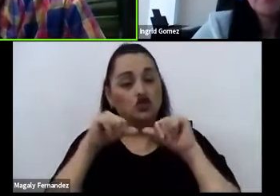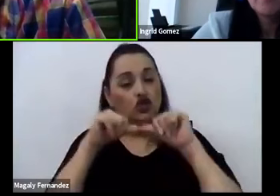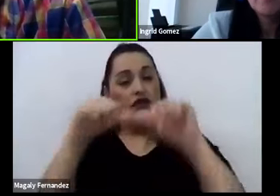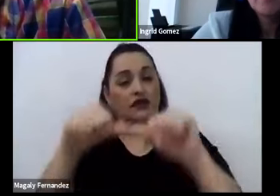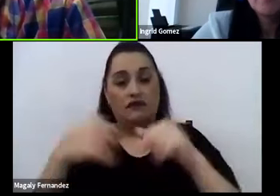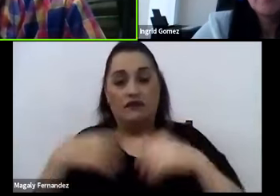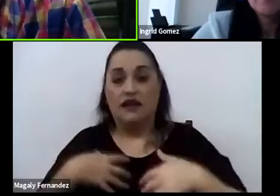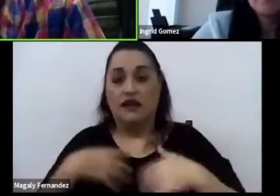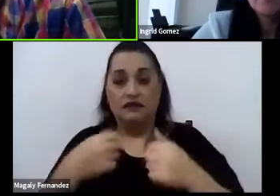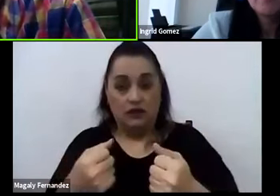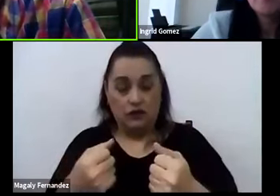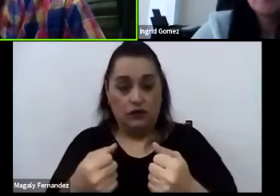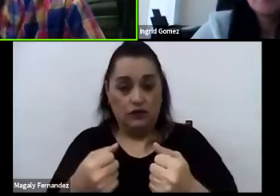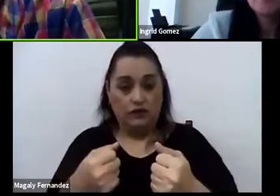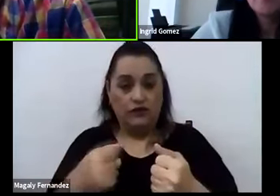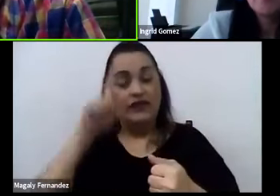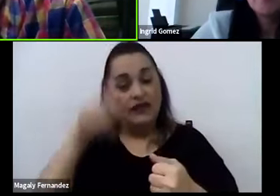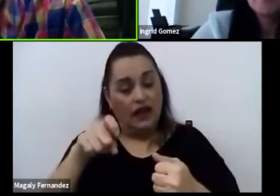Salud, de